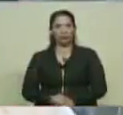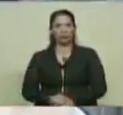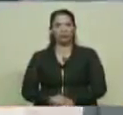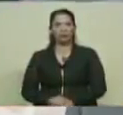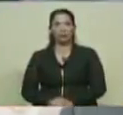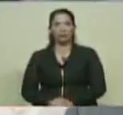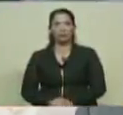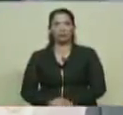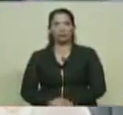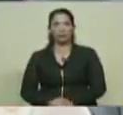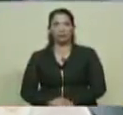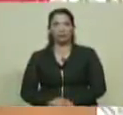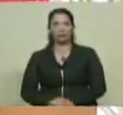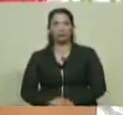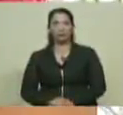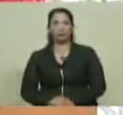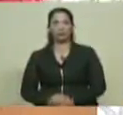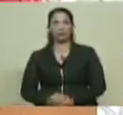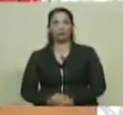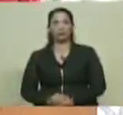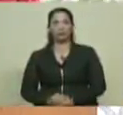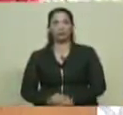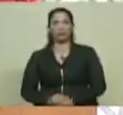Ah, aquí está, mira, Padre Freitas.